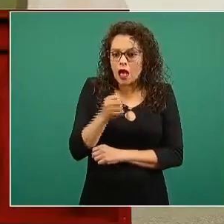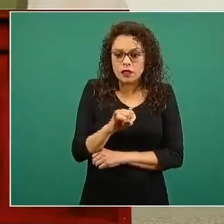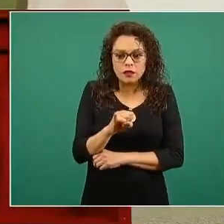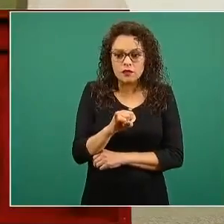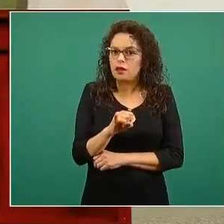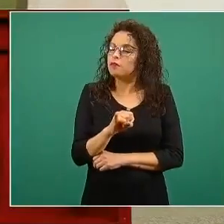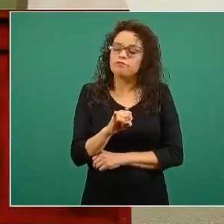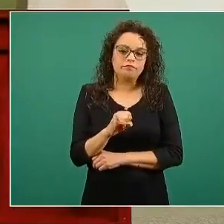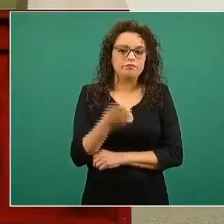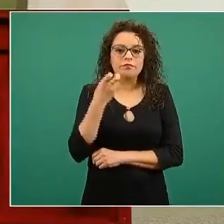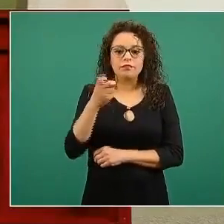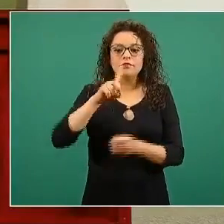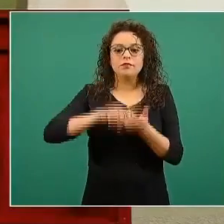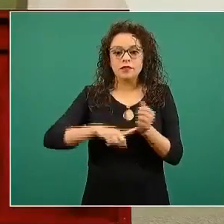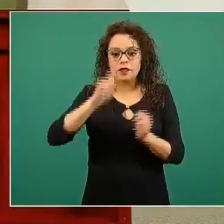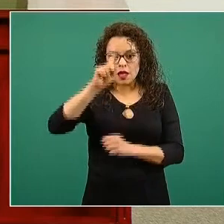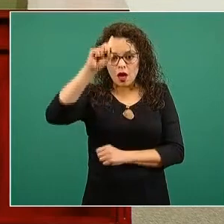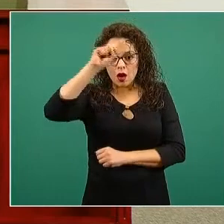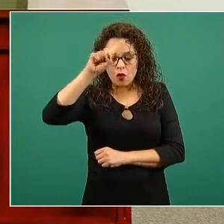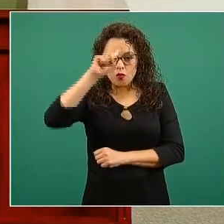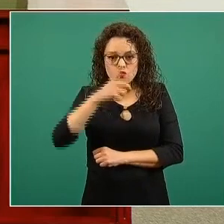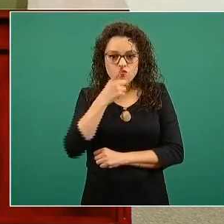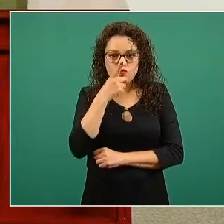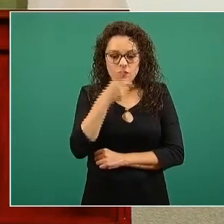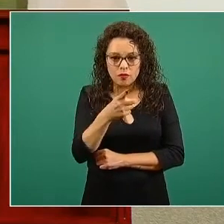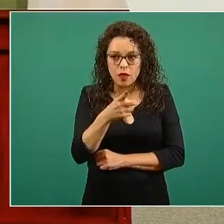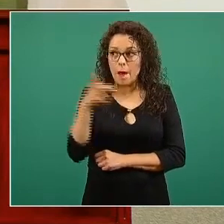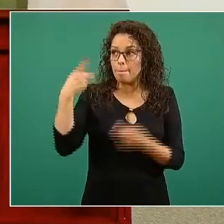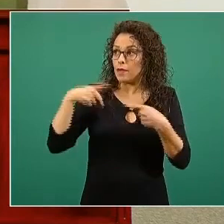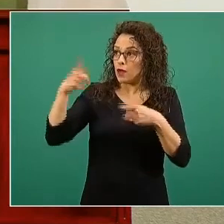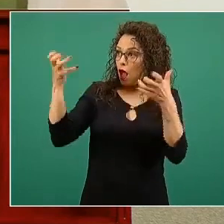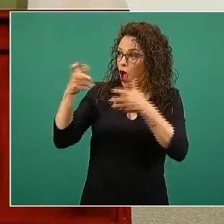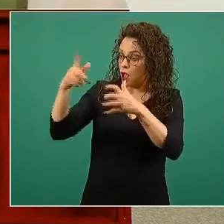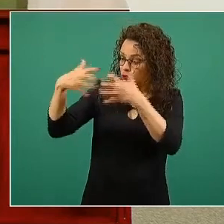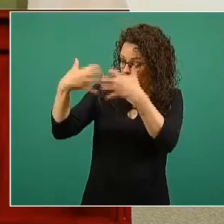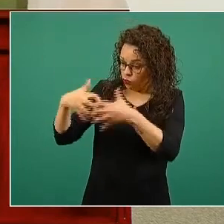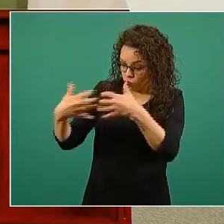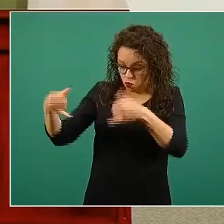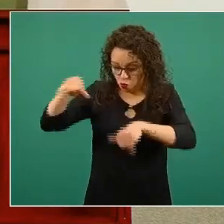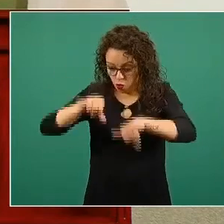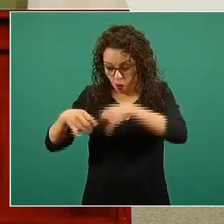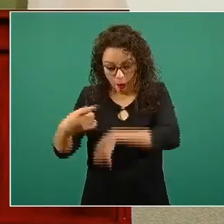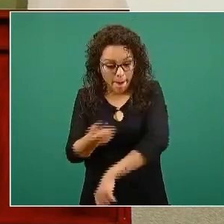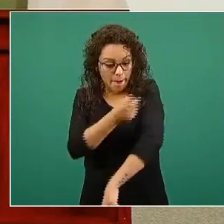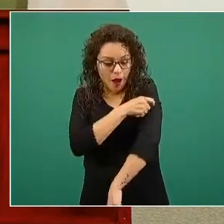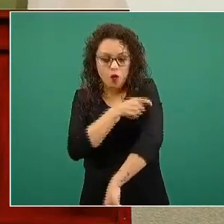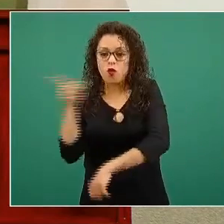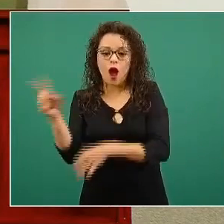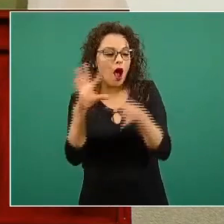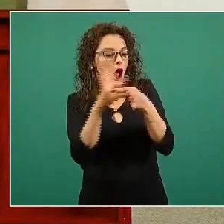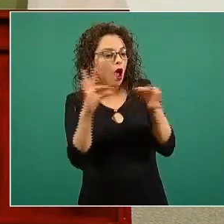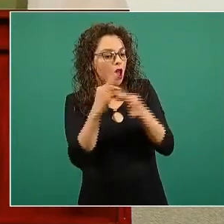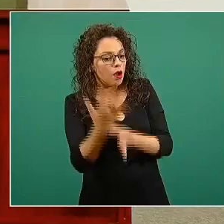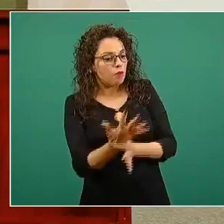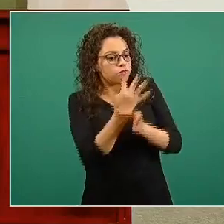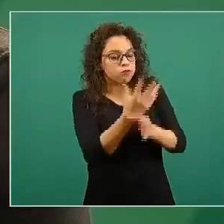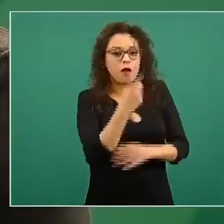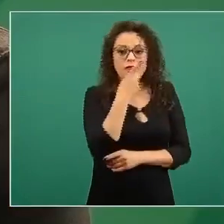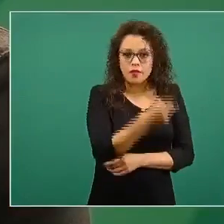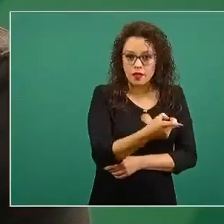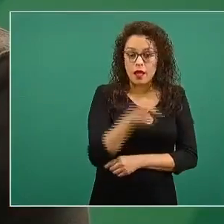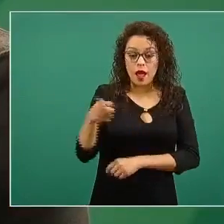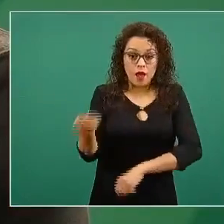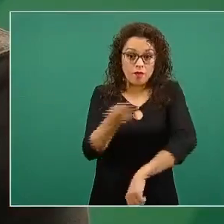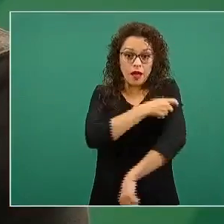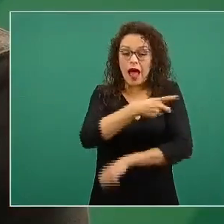la observación o lo que el productor de la vacuna en su momento especifica. La vacuna debe de estar